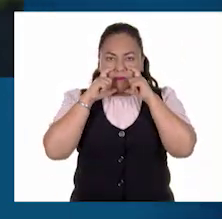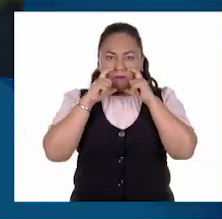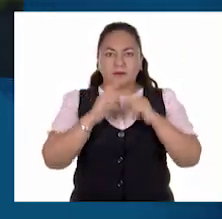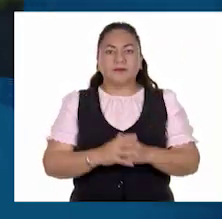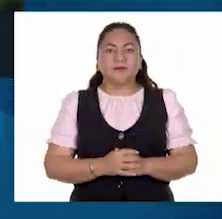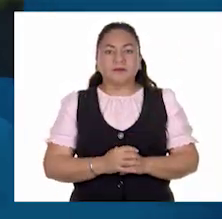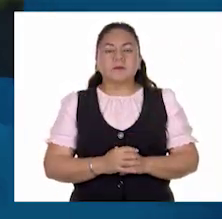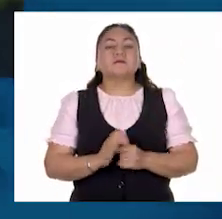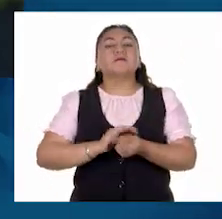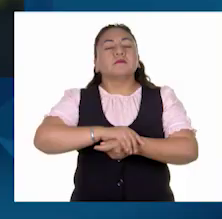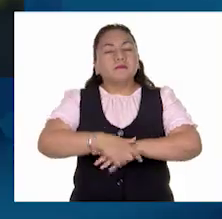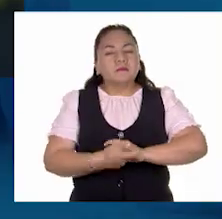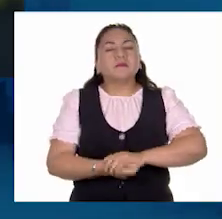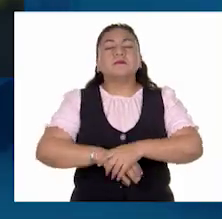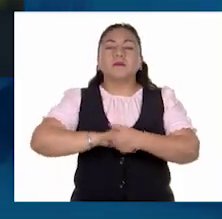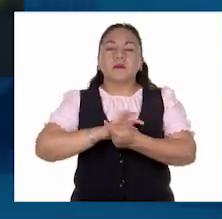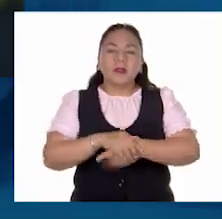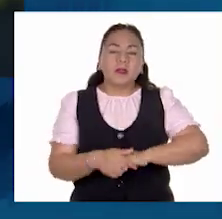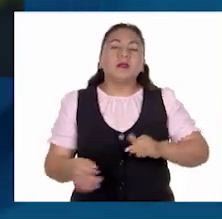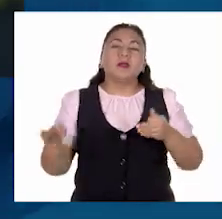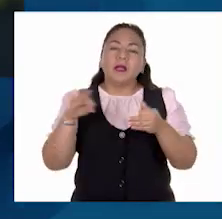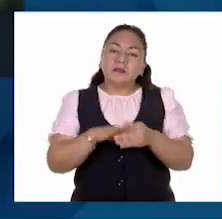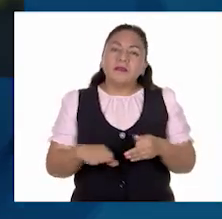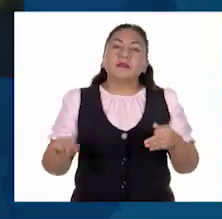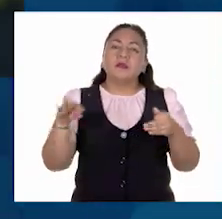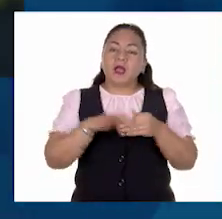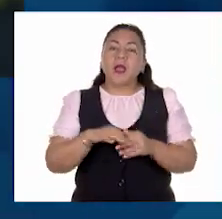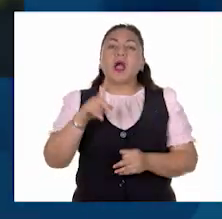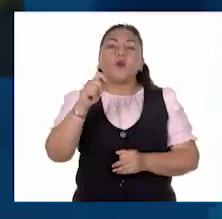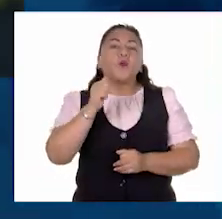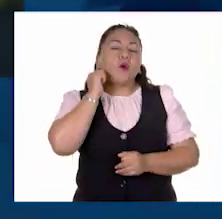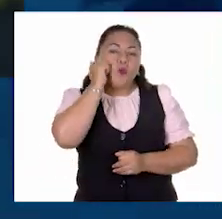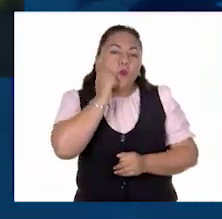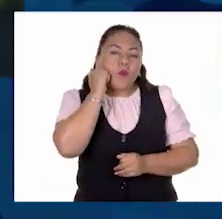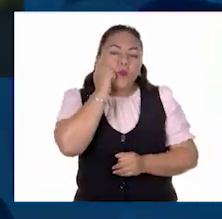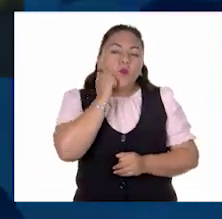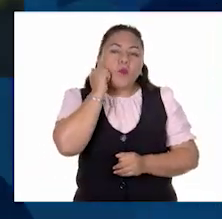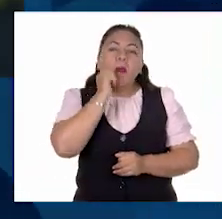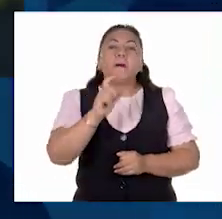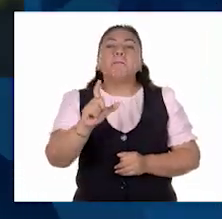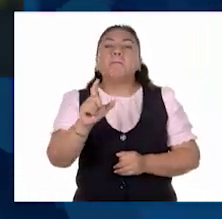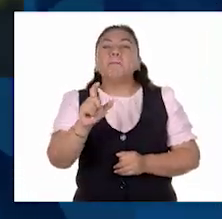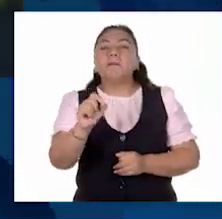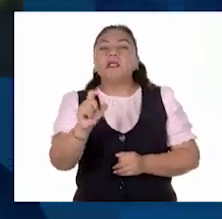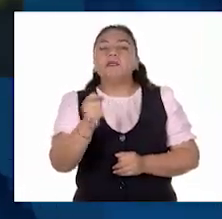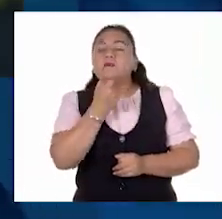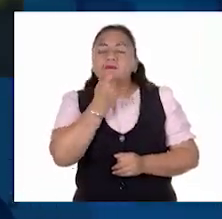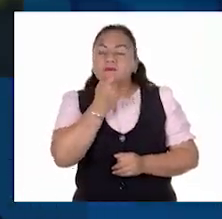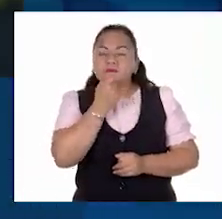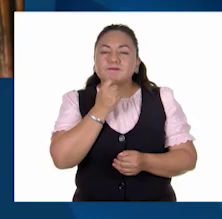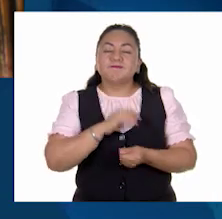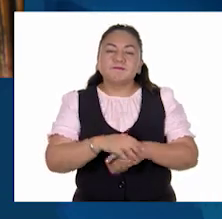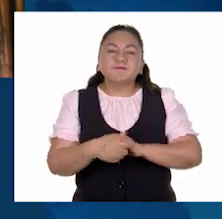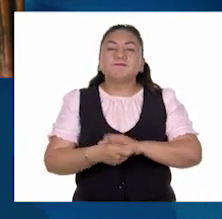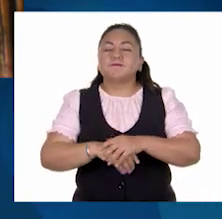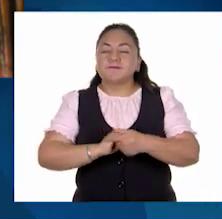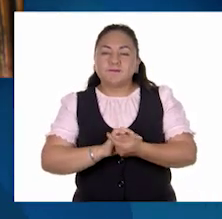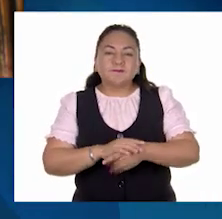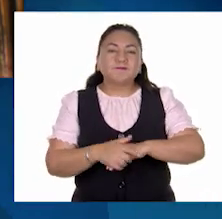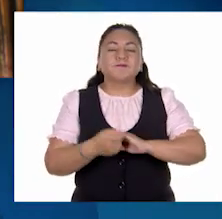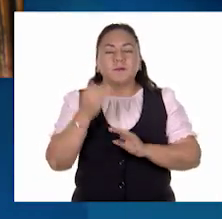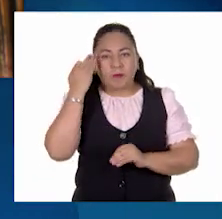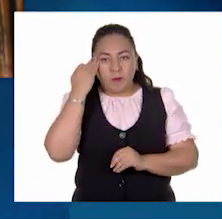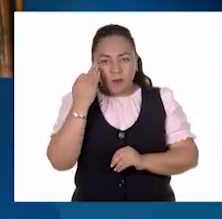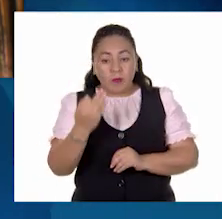cubrebocas. Lava tus manos frecuentemente con agua y con jabón, por lo menos durante 20 segundos. Ahora